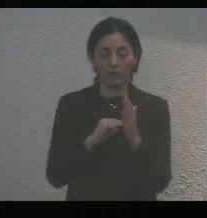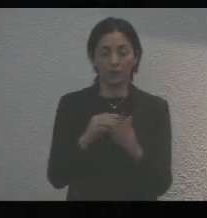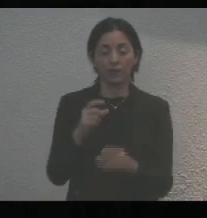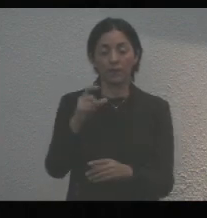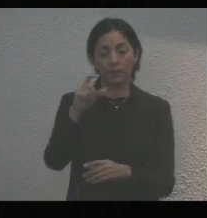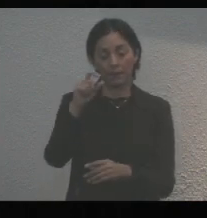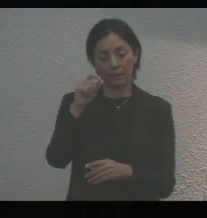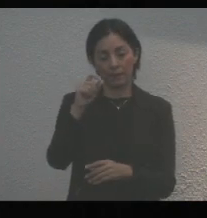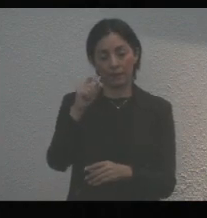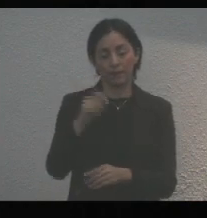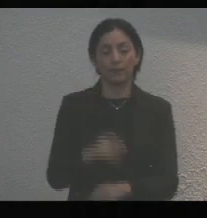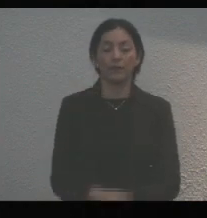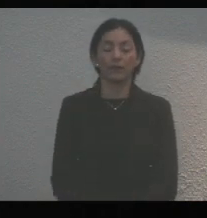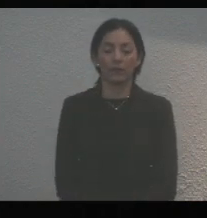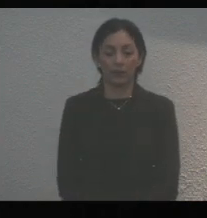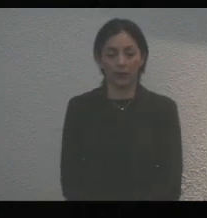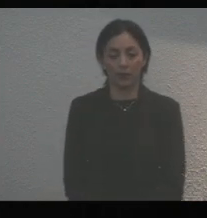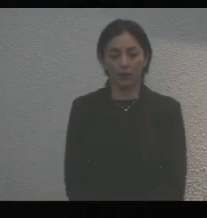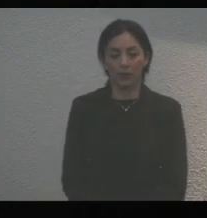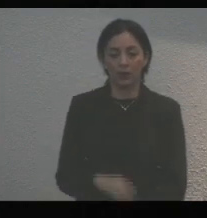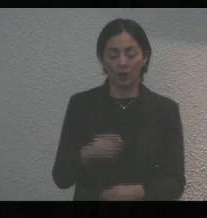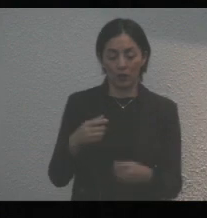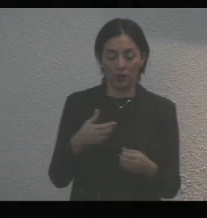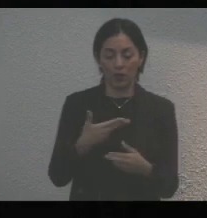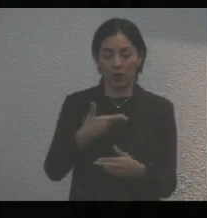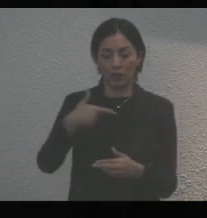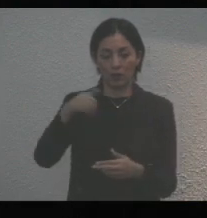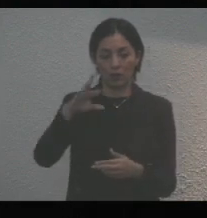diputado secretario, profesor Hernán